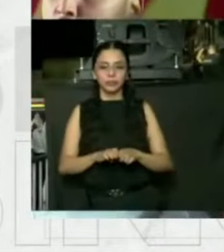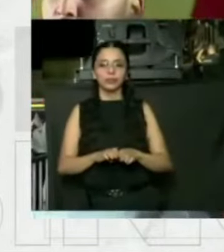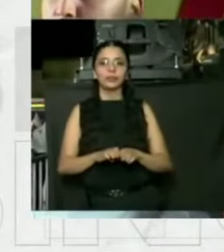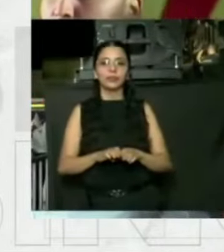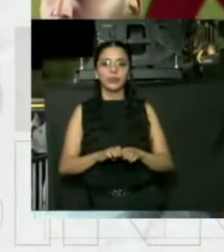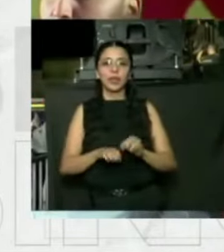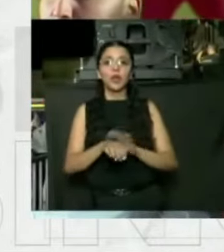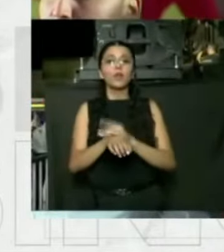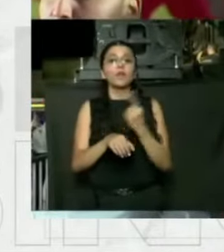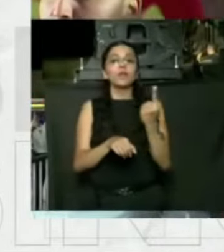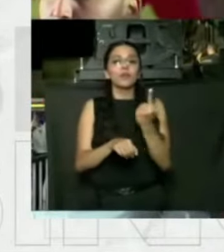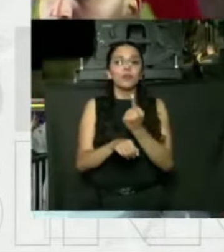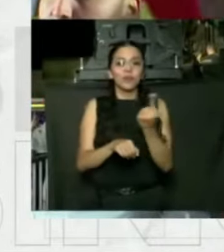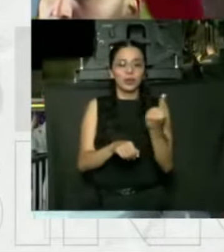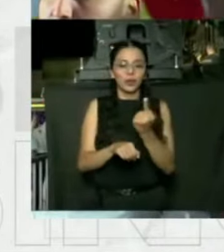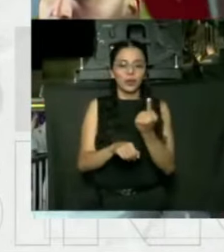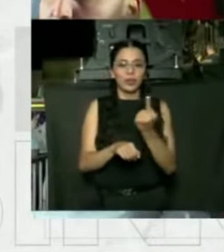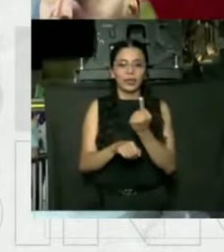Porque